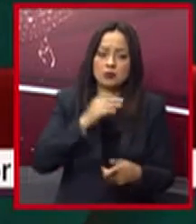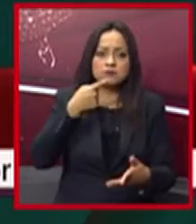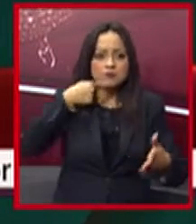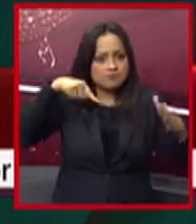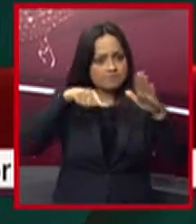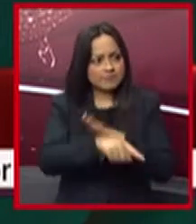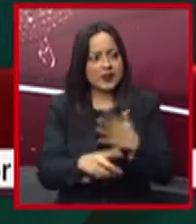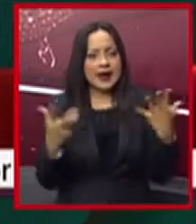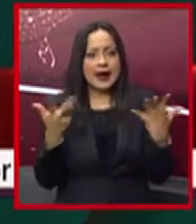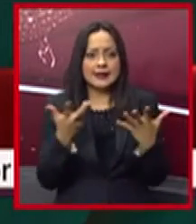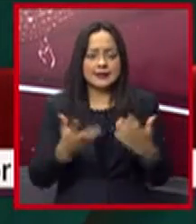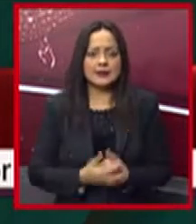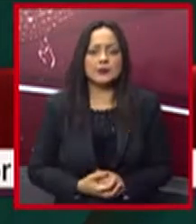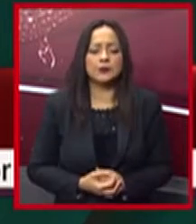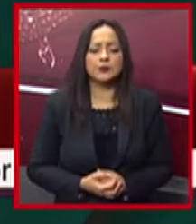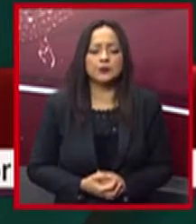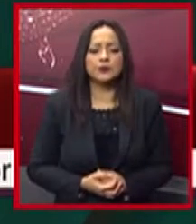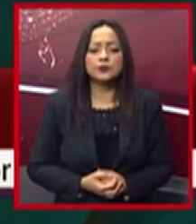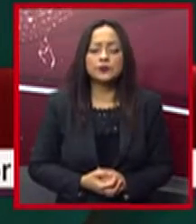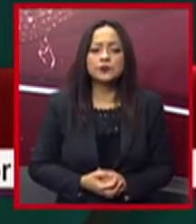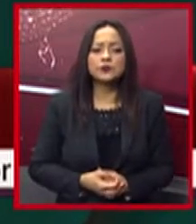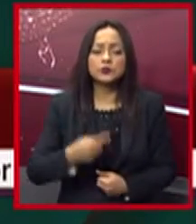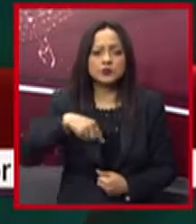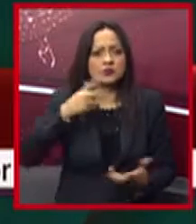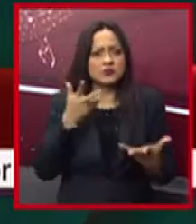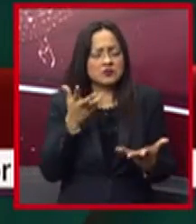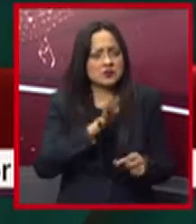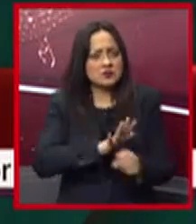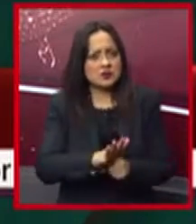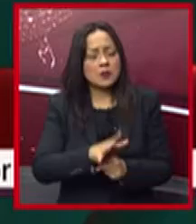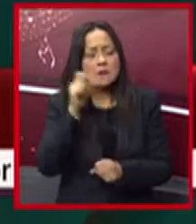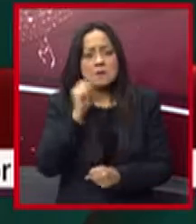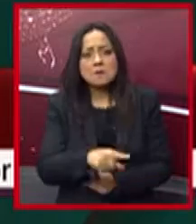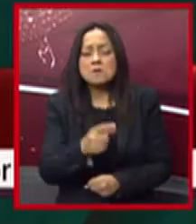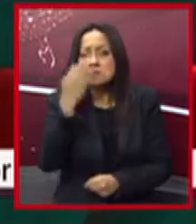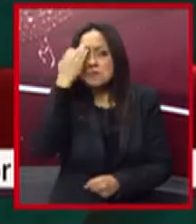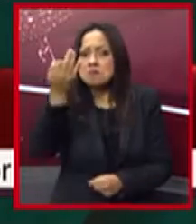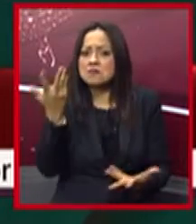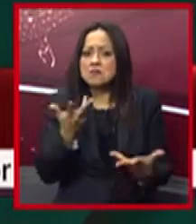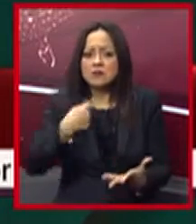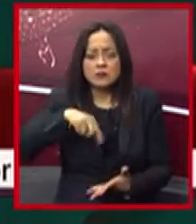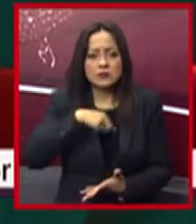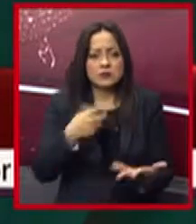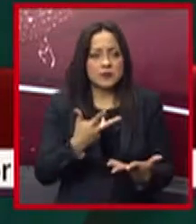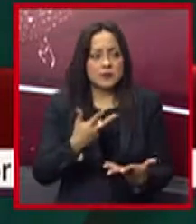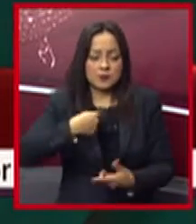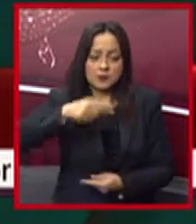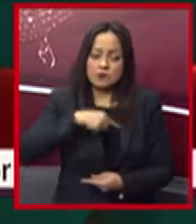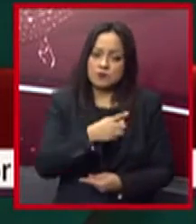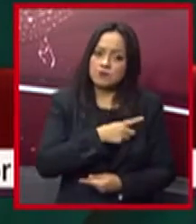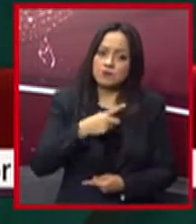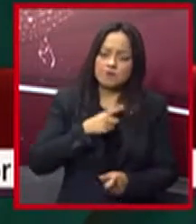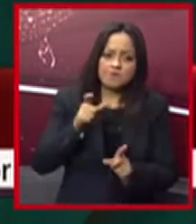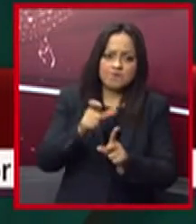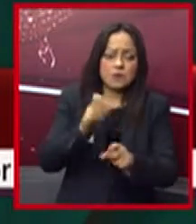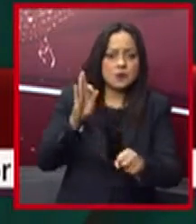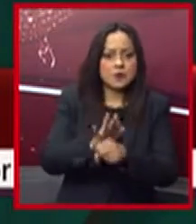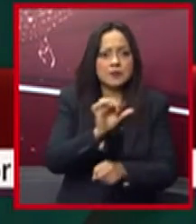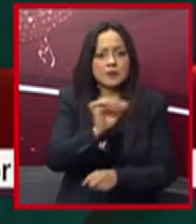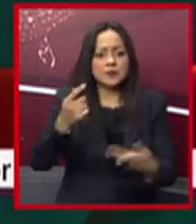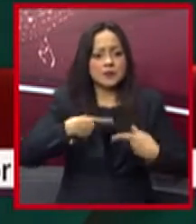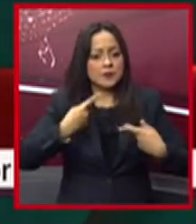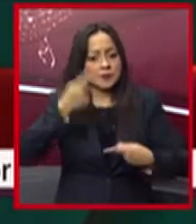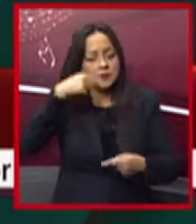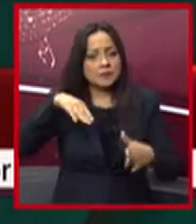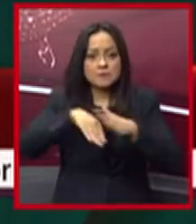presentar un problema para los consumidores. ¿Qué vamos a hacer en ese momento? Vamos a ser los principales gestores de los consumidores para poder entrar de